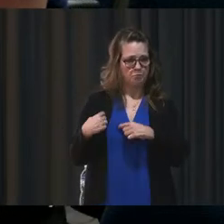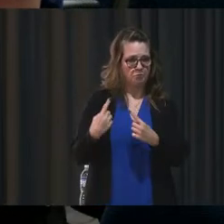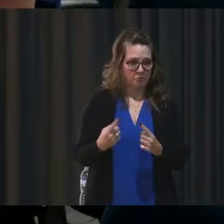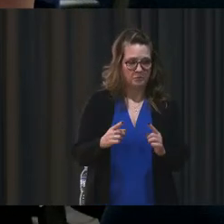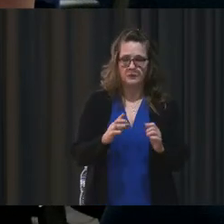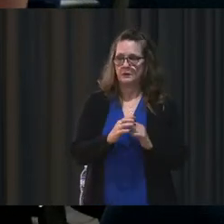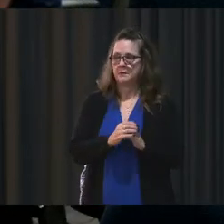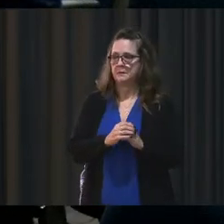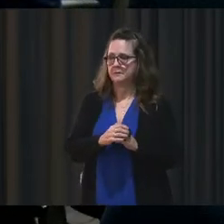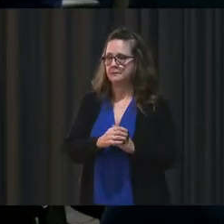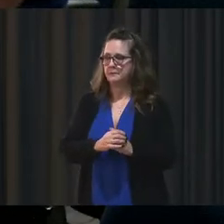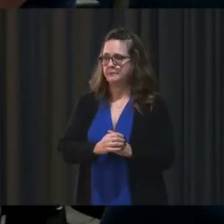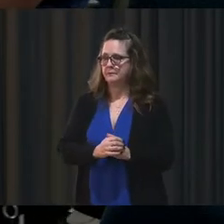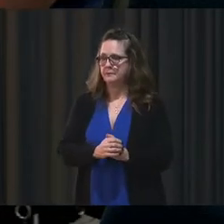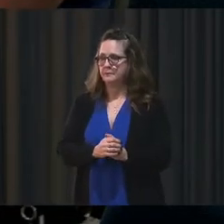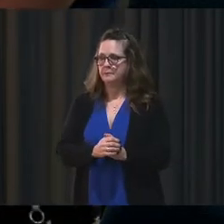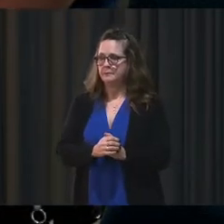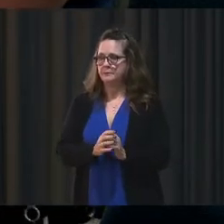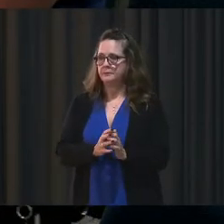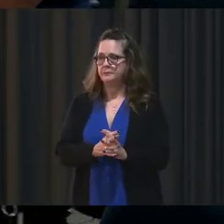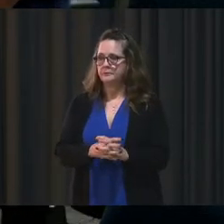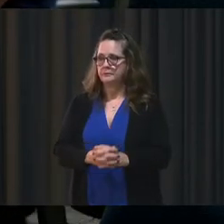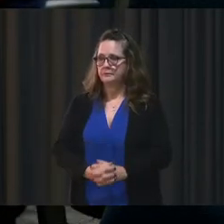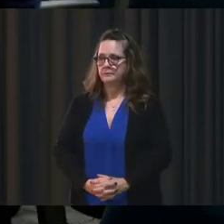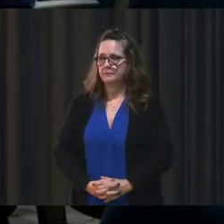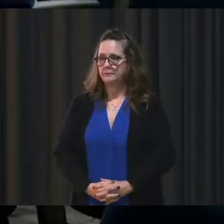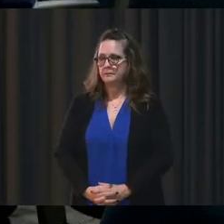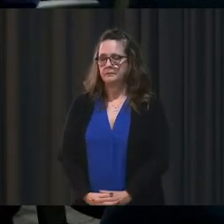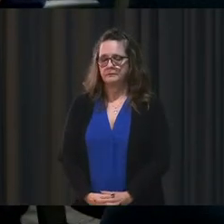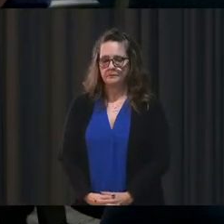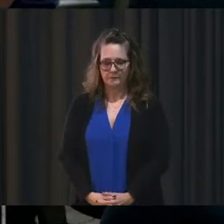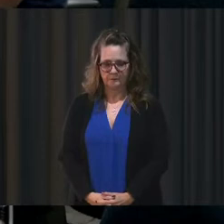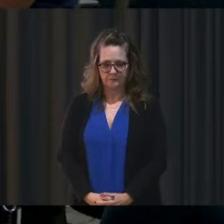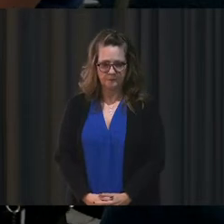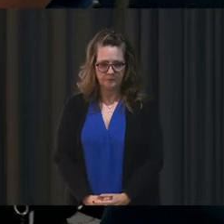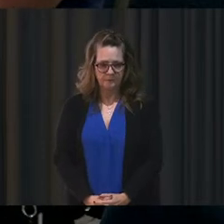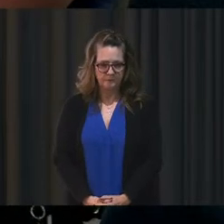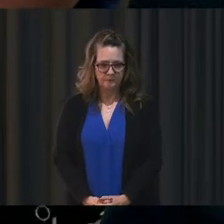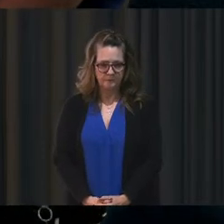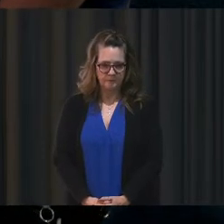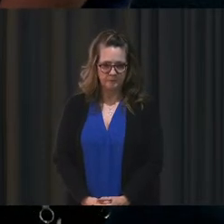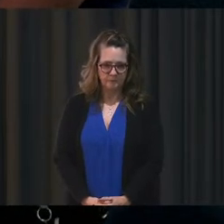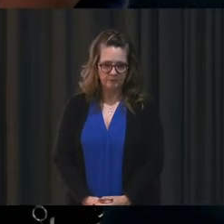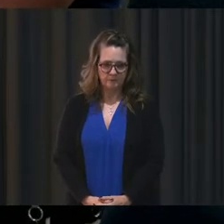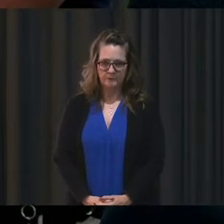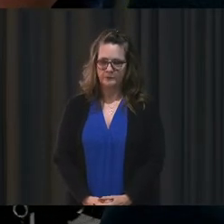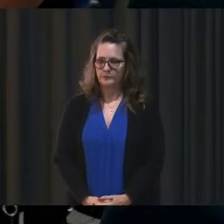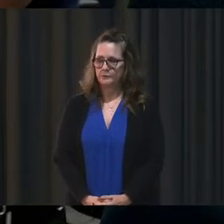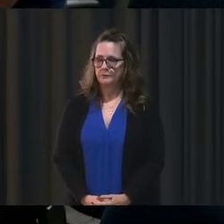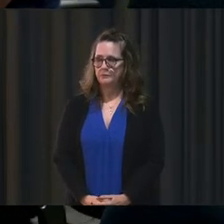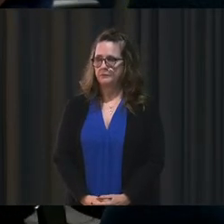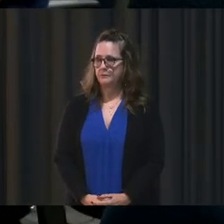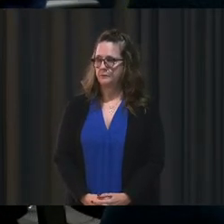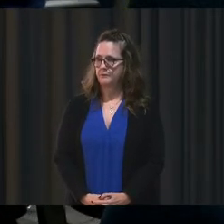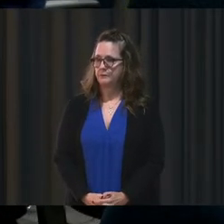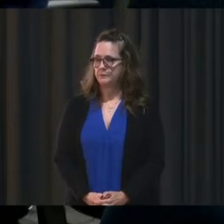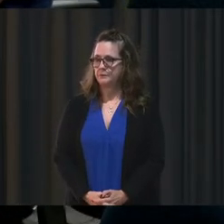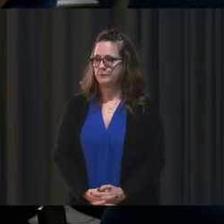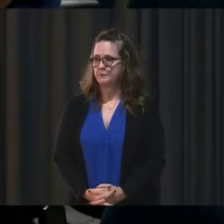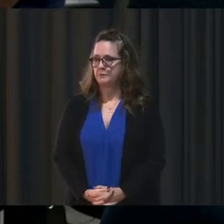La paciencia que ellos tienen con todos los estudiantes y la otra es